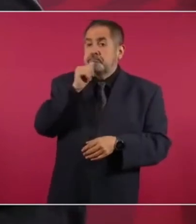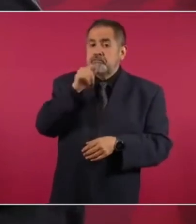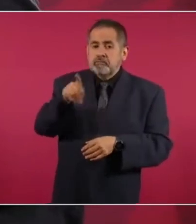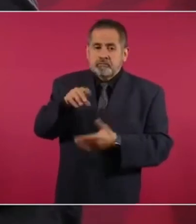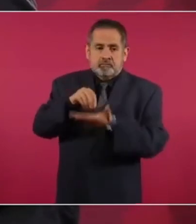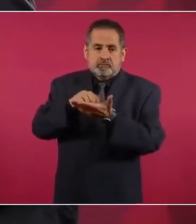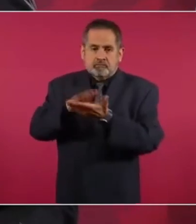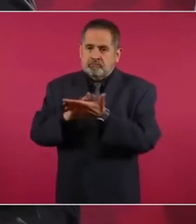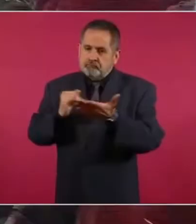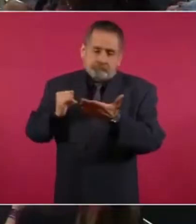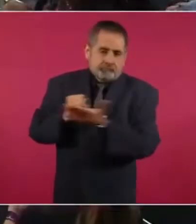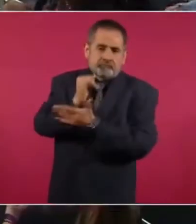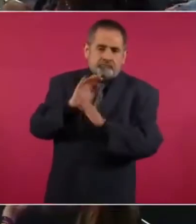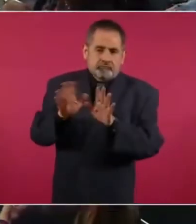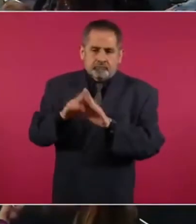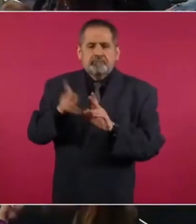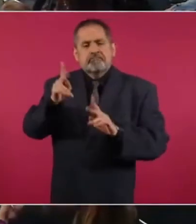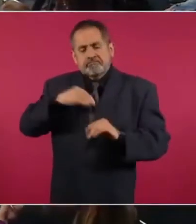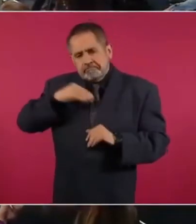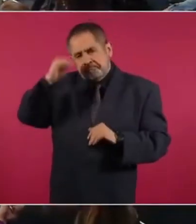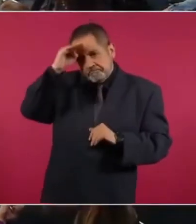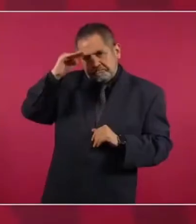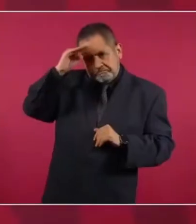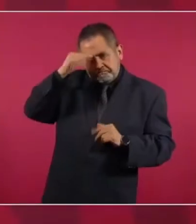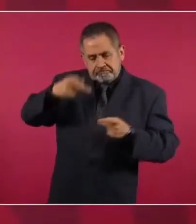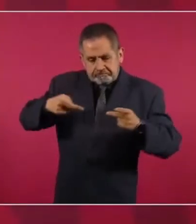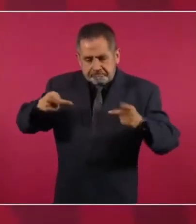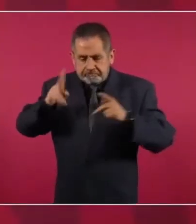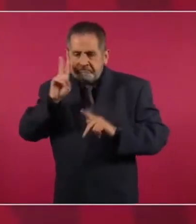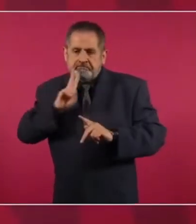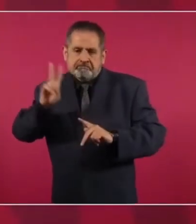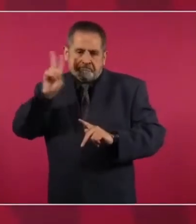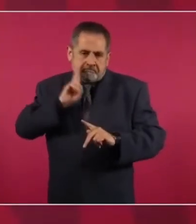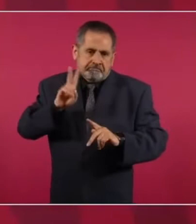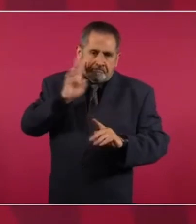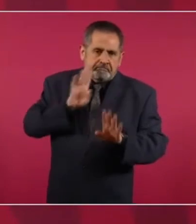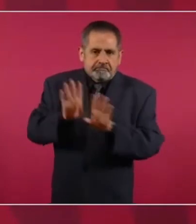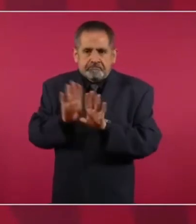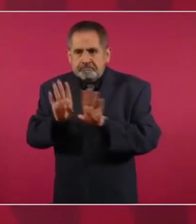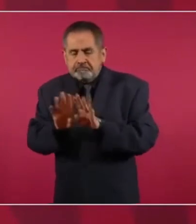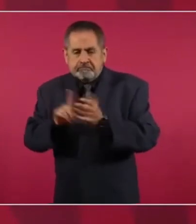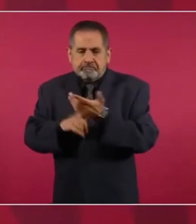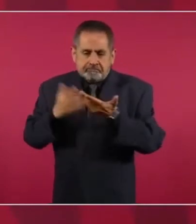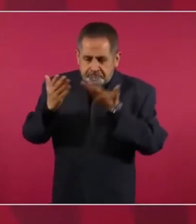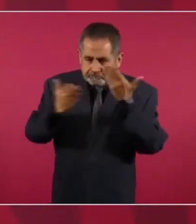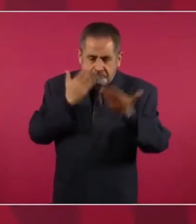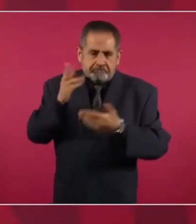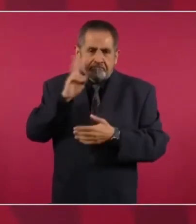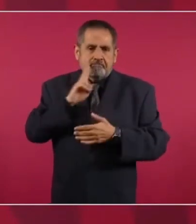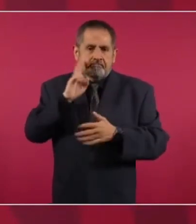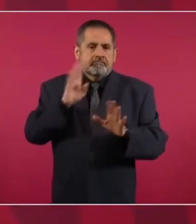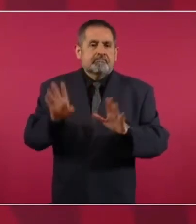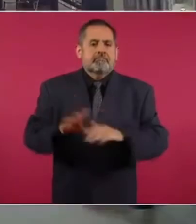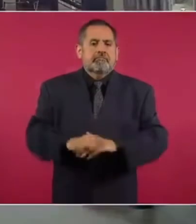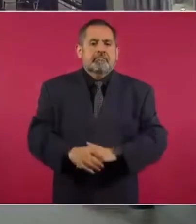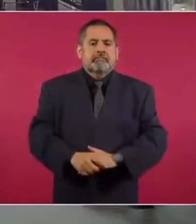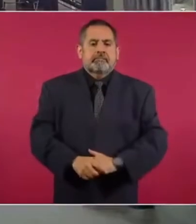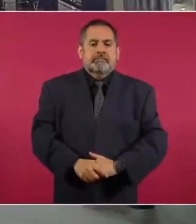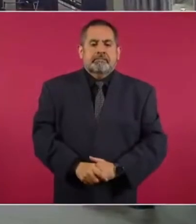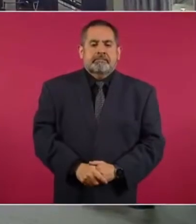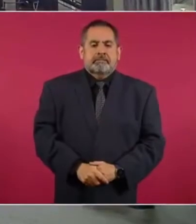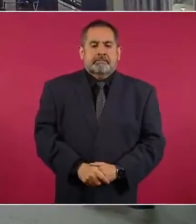no se decide, pero sí se está haciendo el estudio, el análisis.